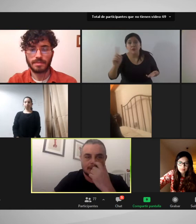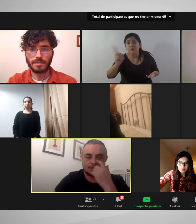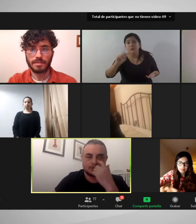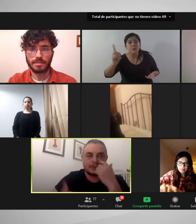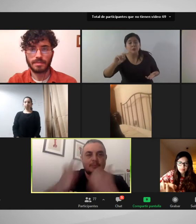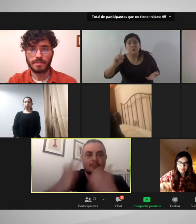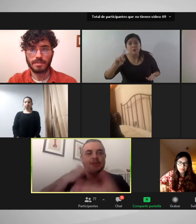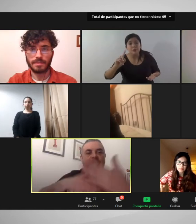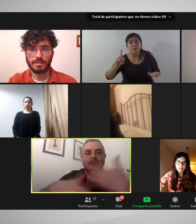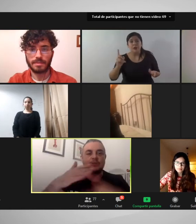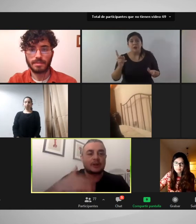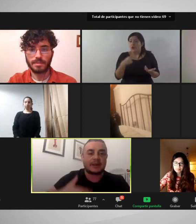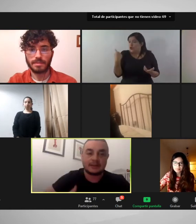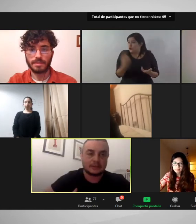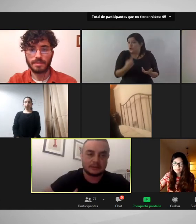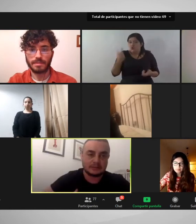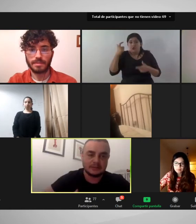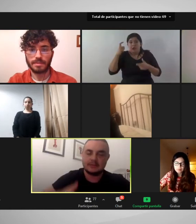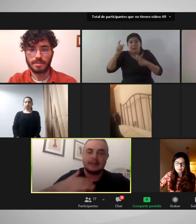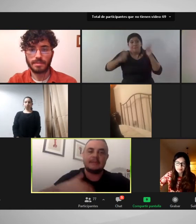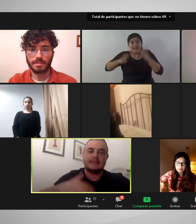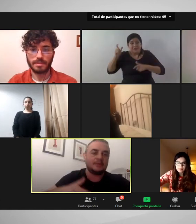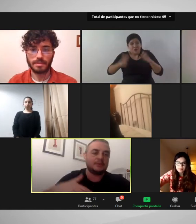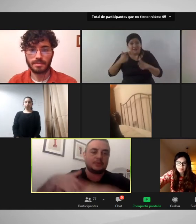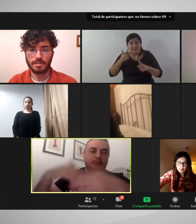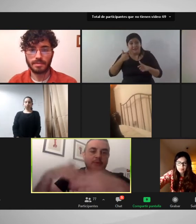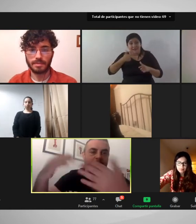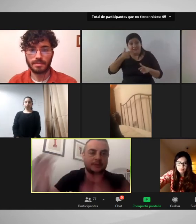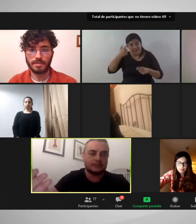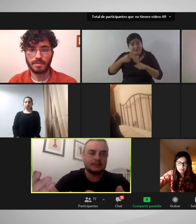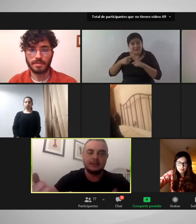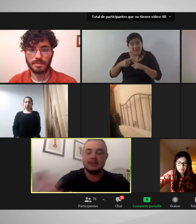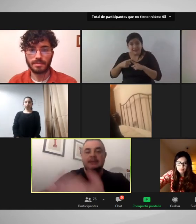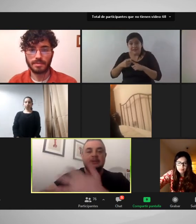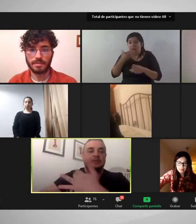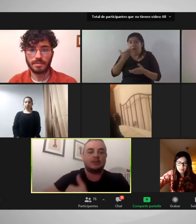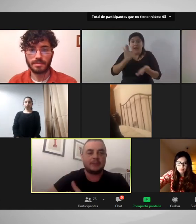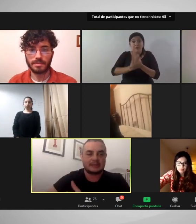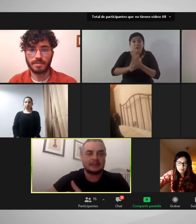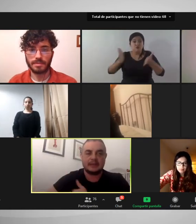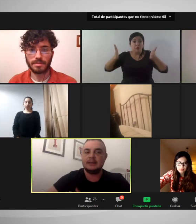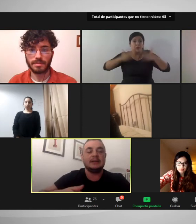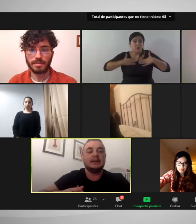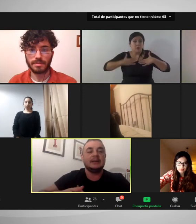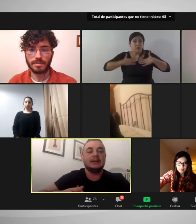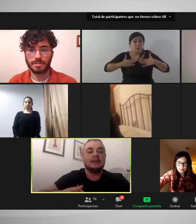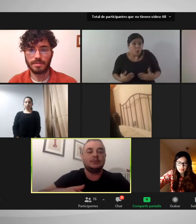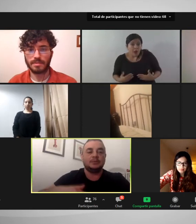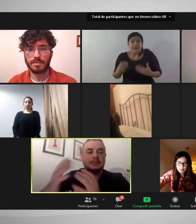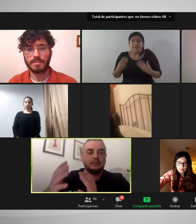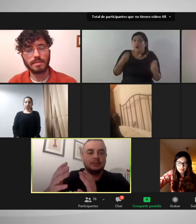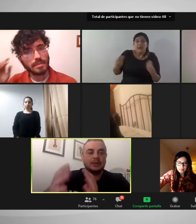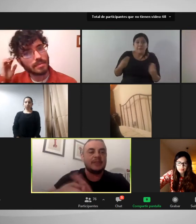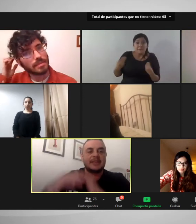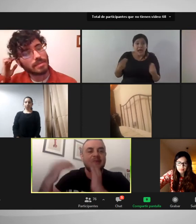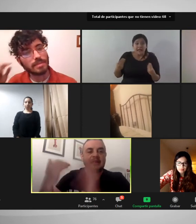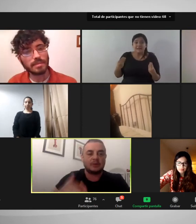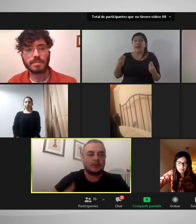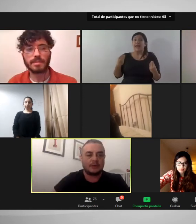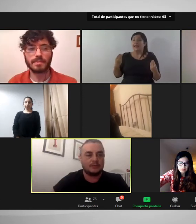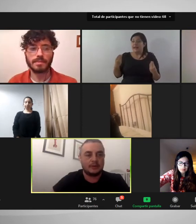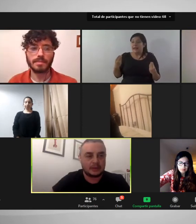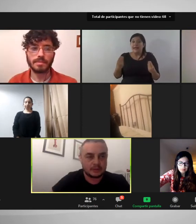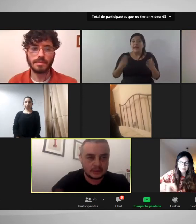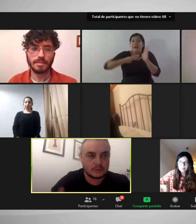las personas intersex hablamos, digamos, usamos distintos registros y hablamos de nuestros cuerpos y de lo que nos pasa,